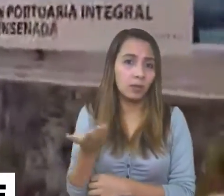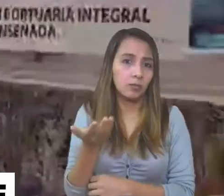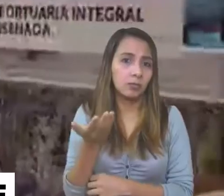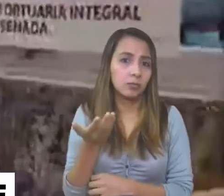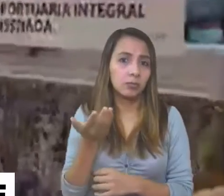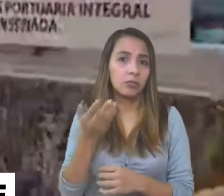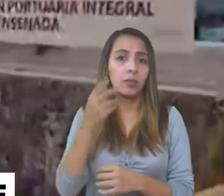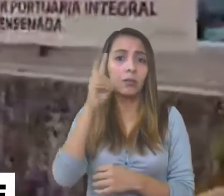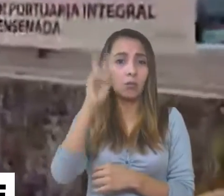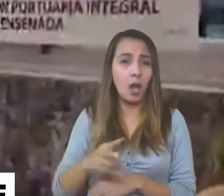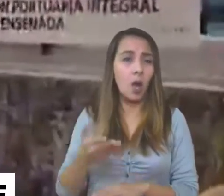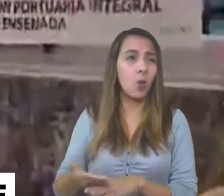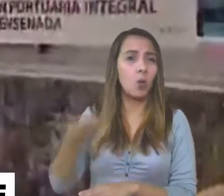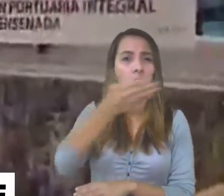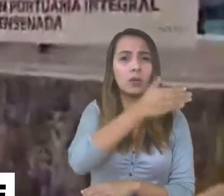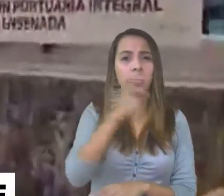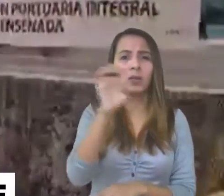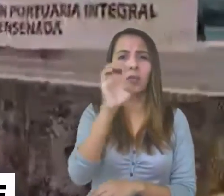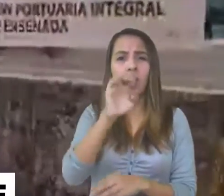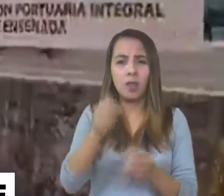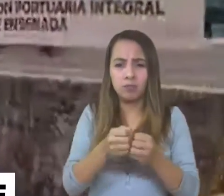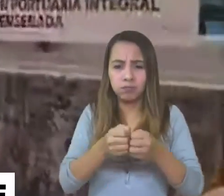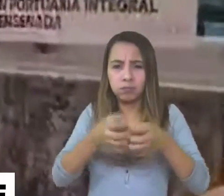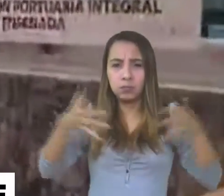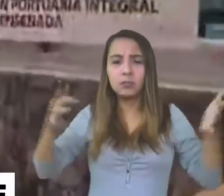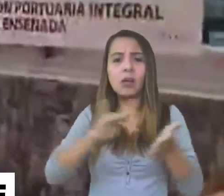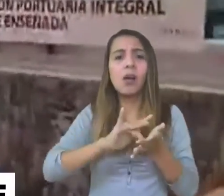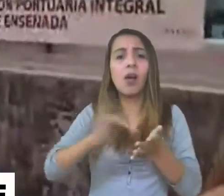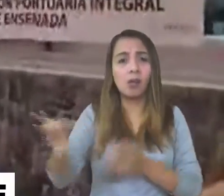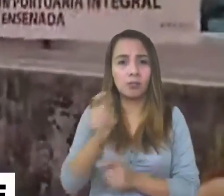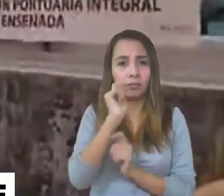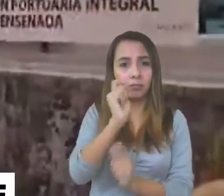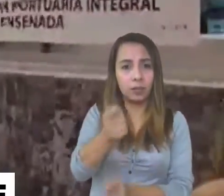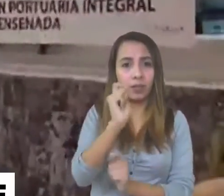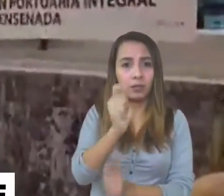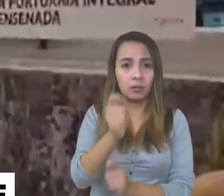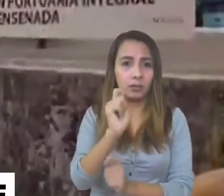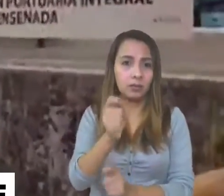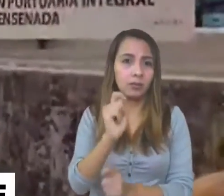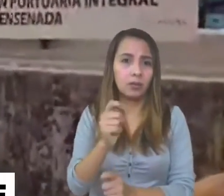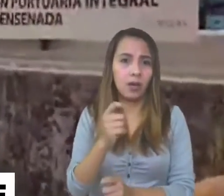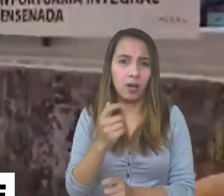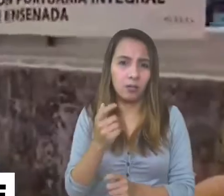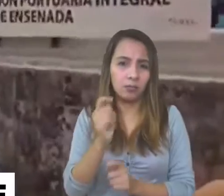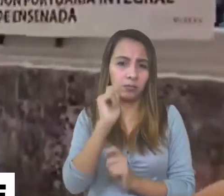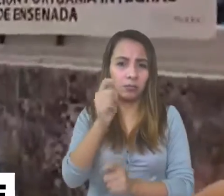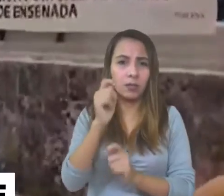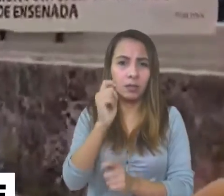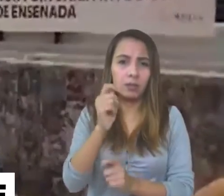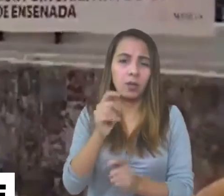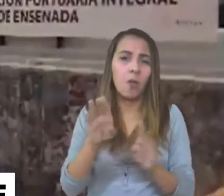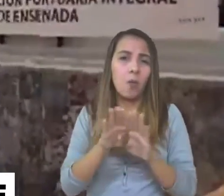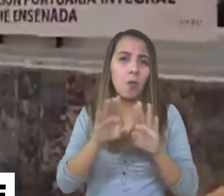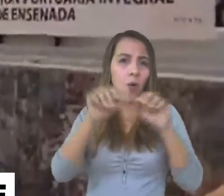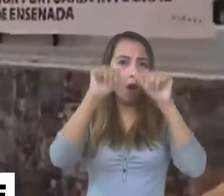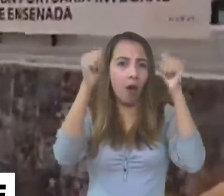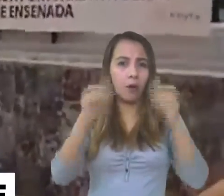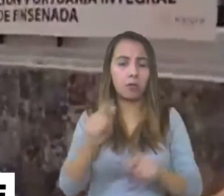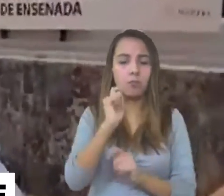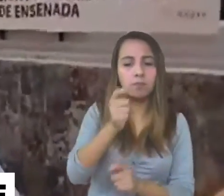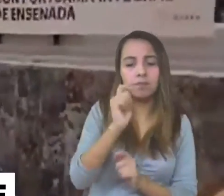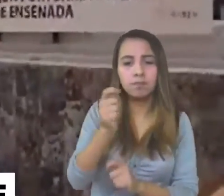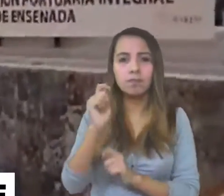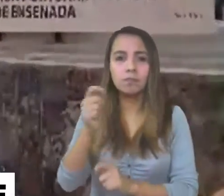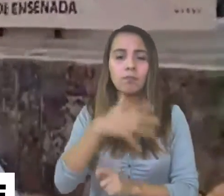se hizo primeramente pues de la pesca y de la pesca artesanal. Así entonces es. La importancia que tiene eso es